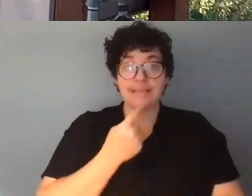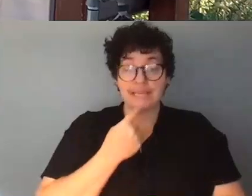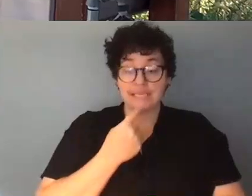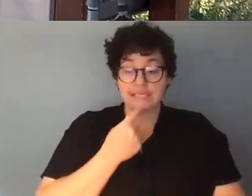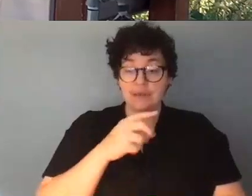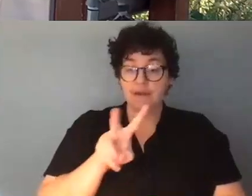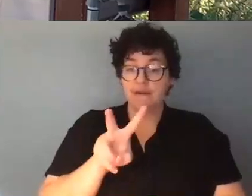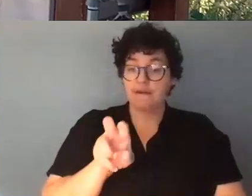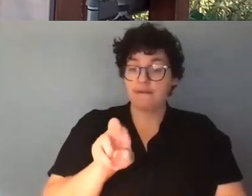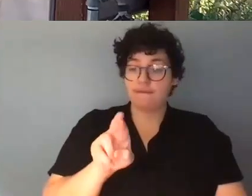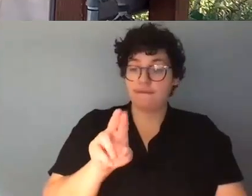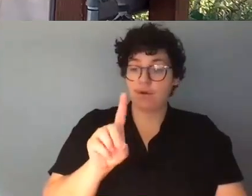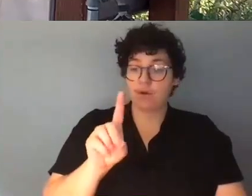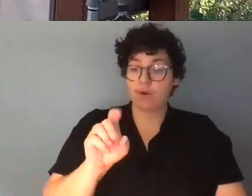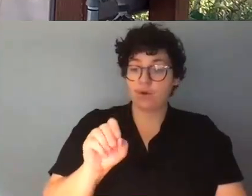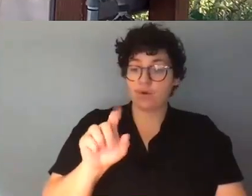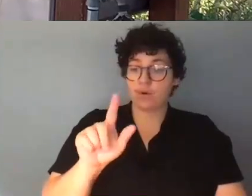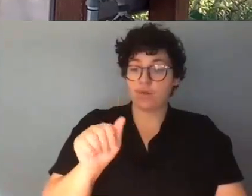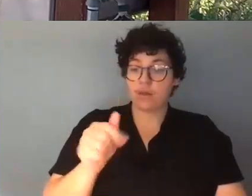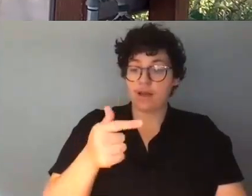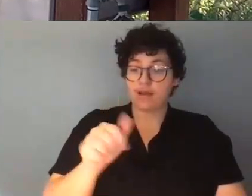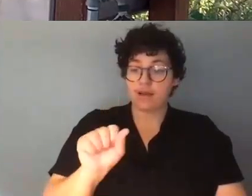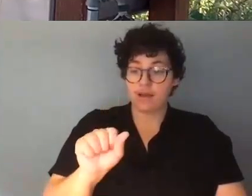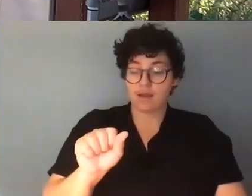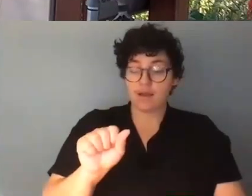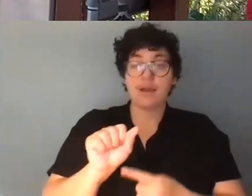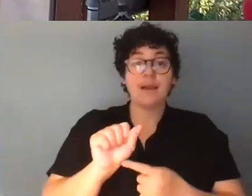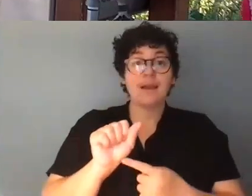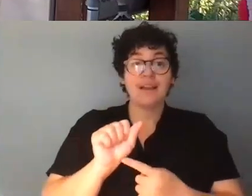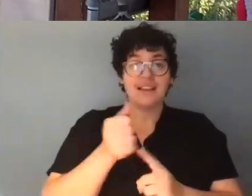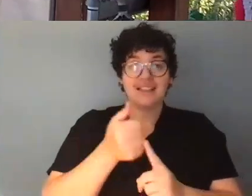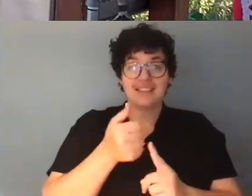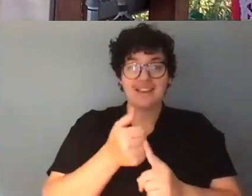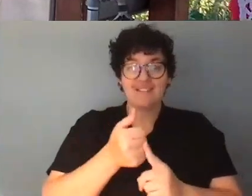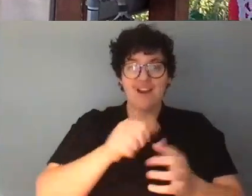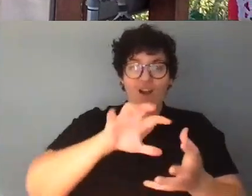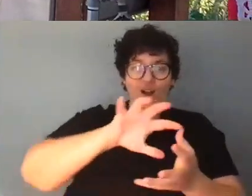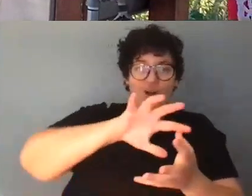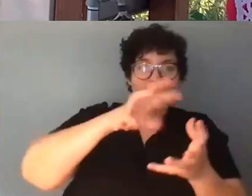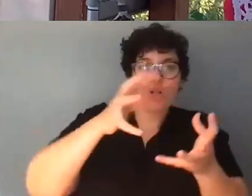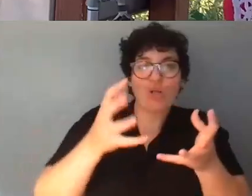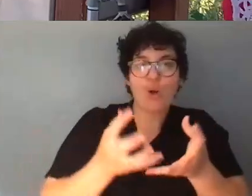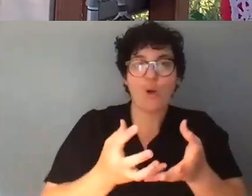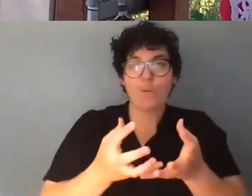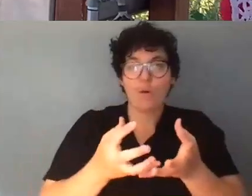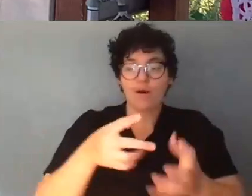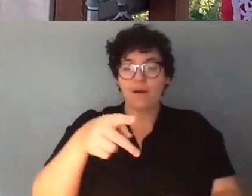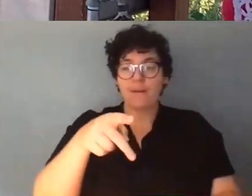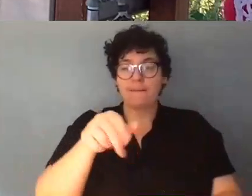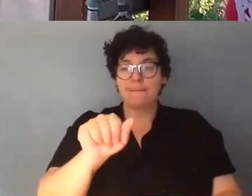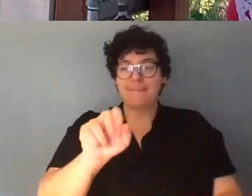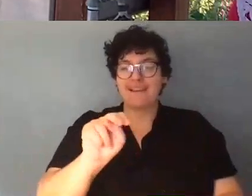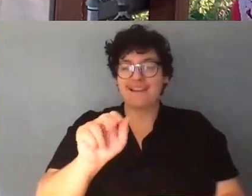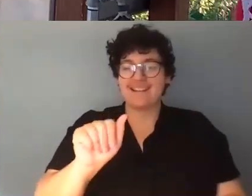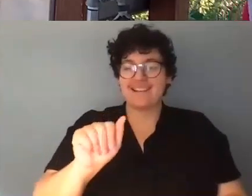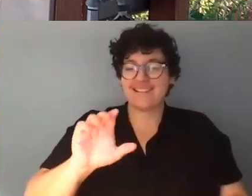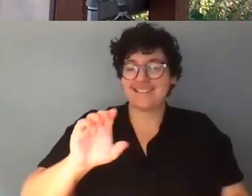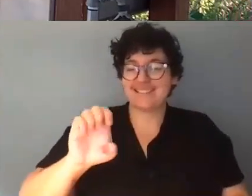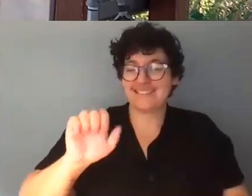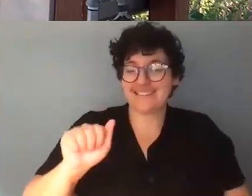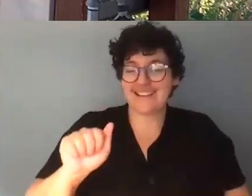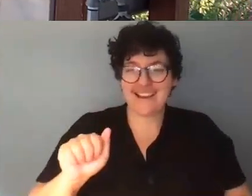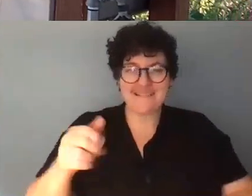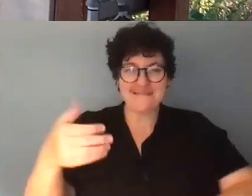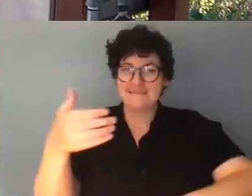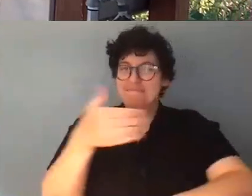dice que la verdolaga es una panacea global, que es una comida